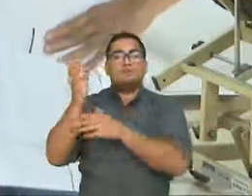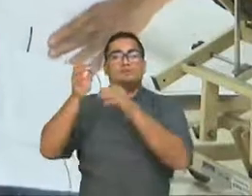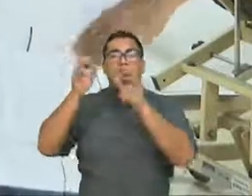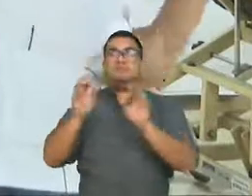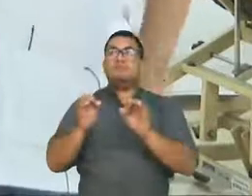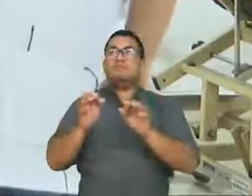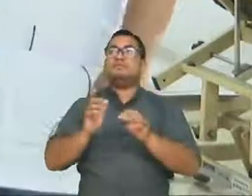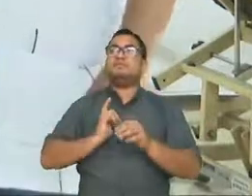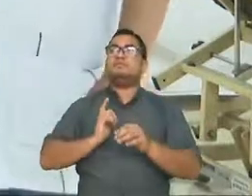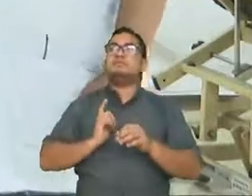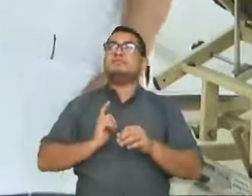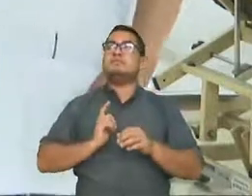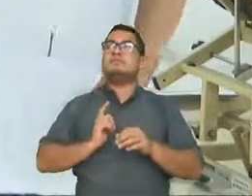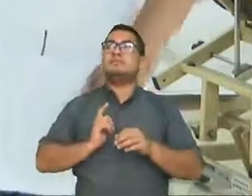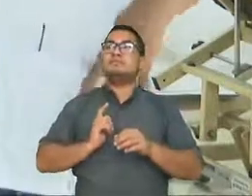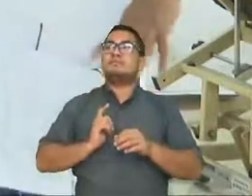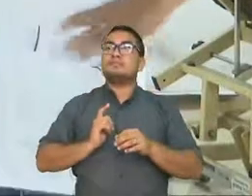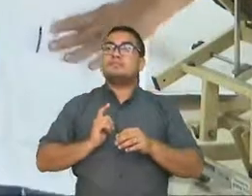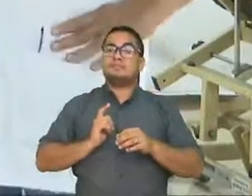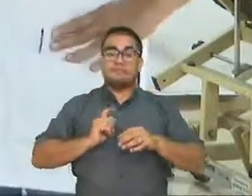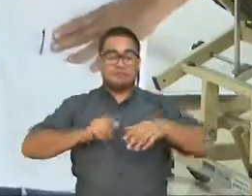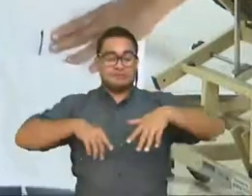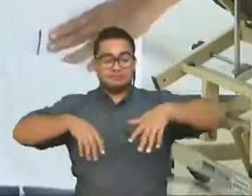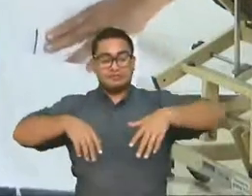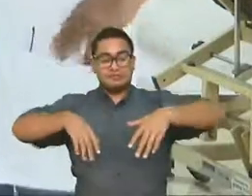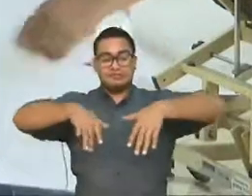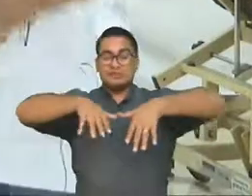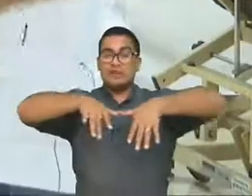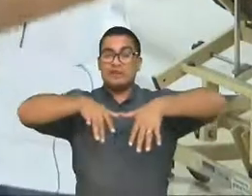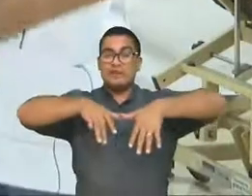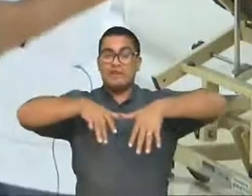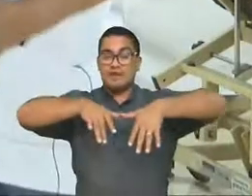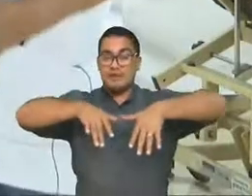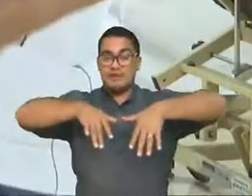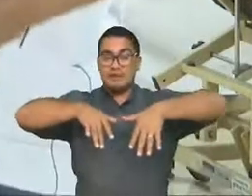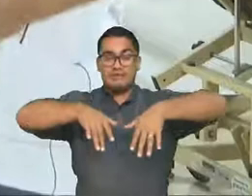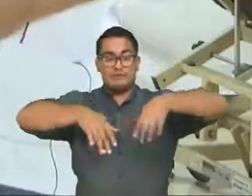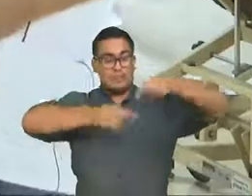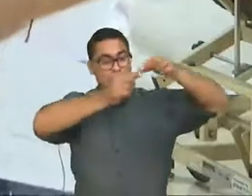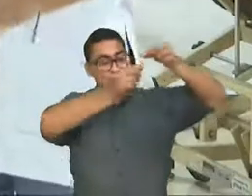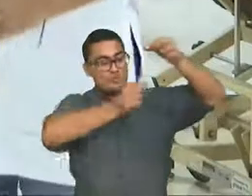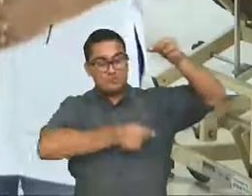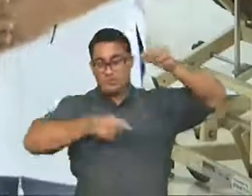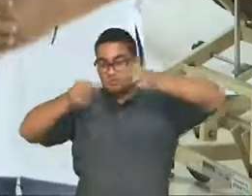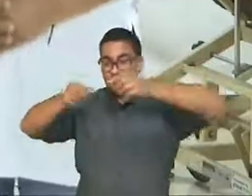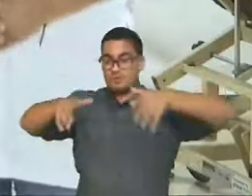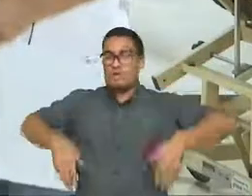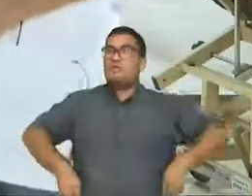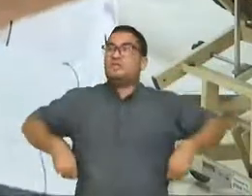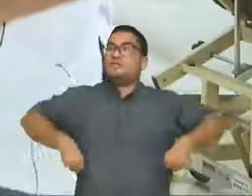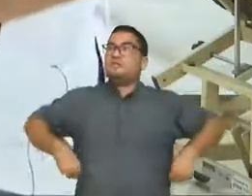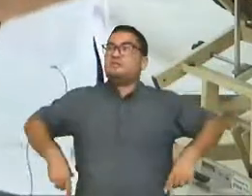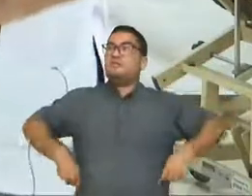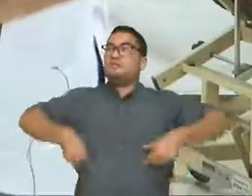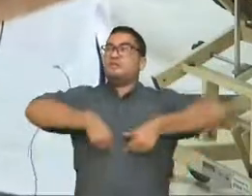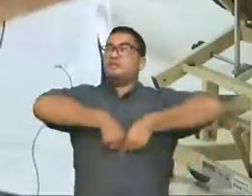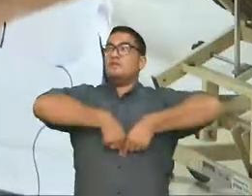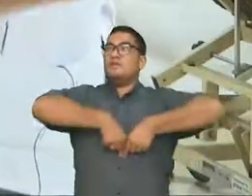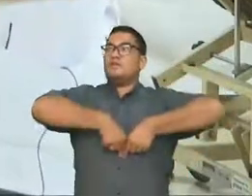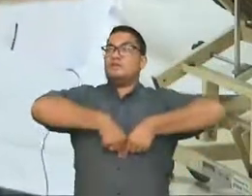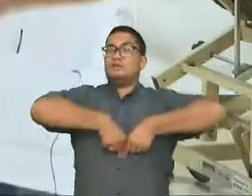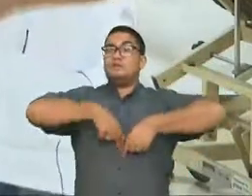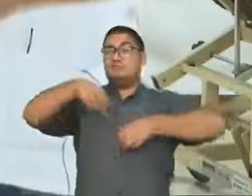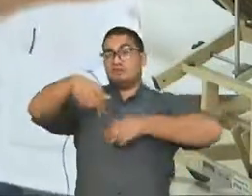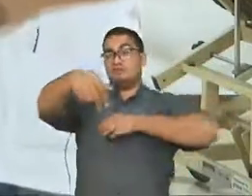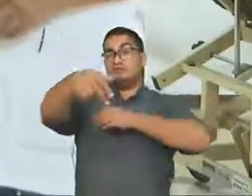largo que cubre al paciente desde los pies hasta la parte de la cintura. Entonces, algunos, otros solamente quedan con un problema de